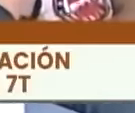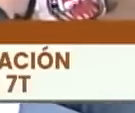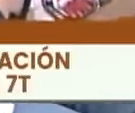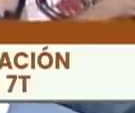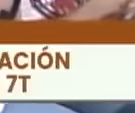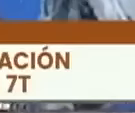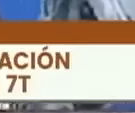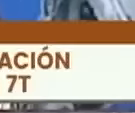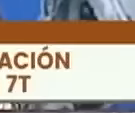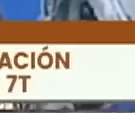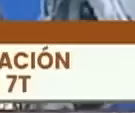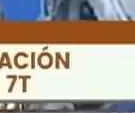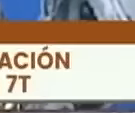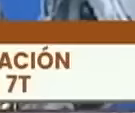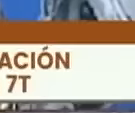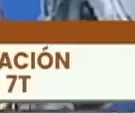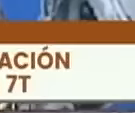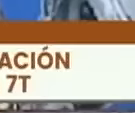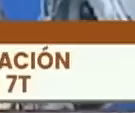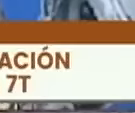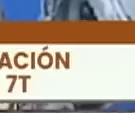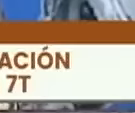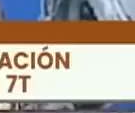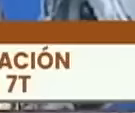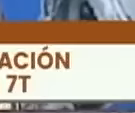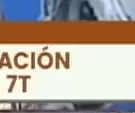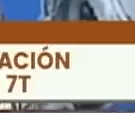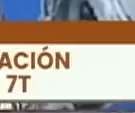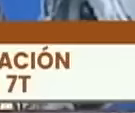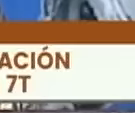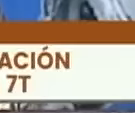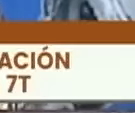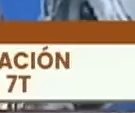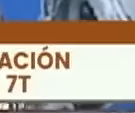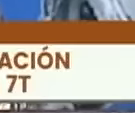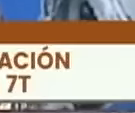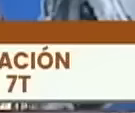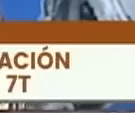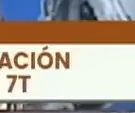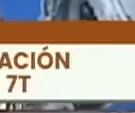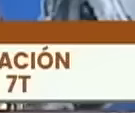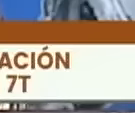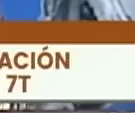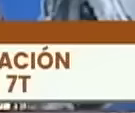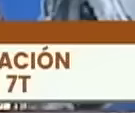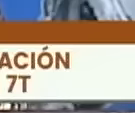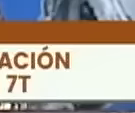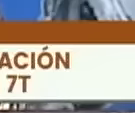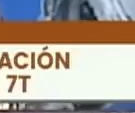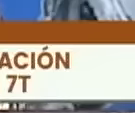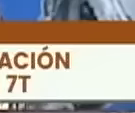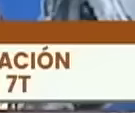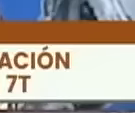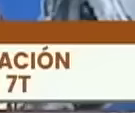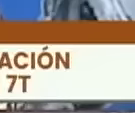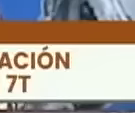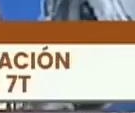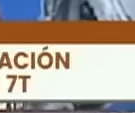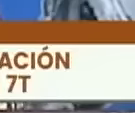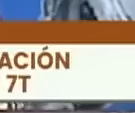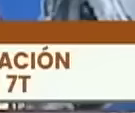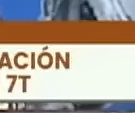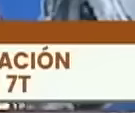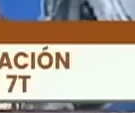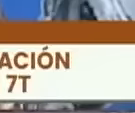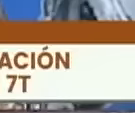más de los altos, de las más altas, una de las más altas virtudes, decía el libertador, ¿verdad?